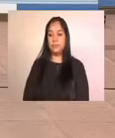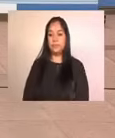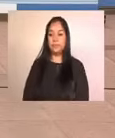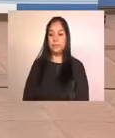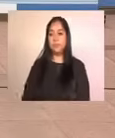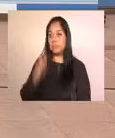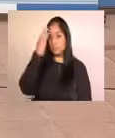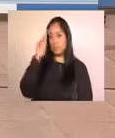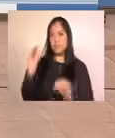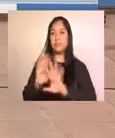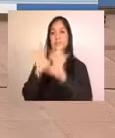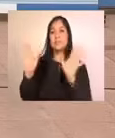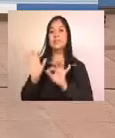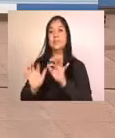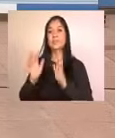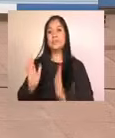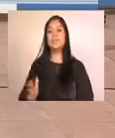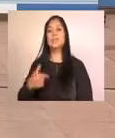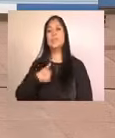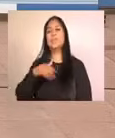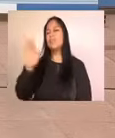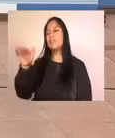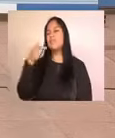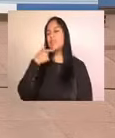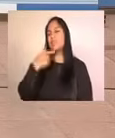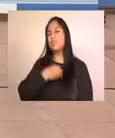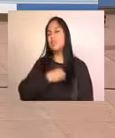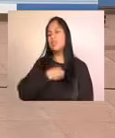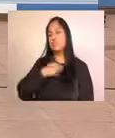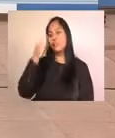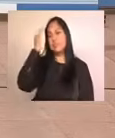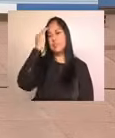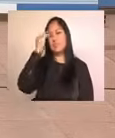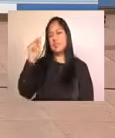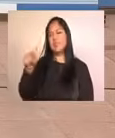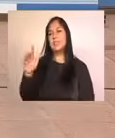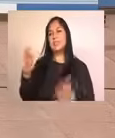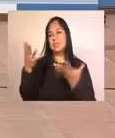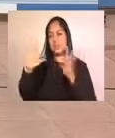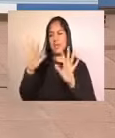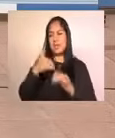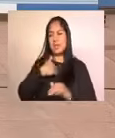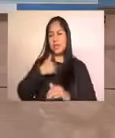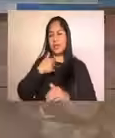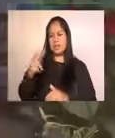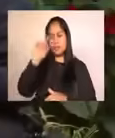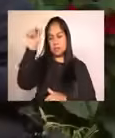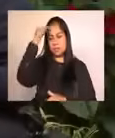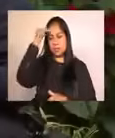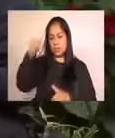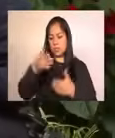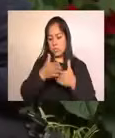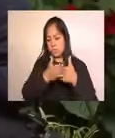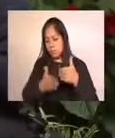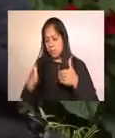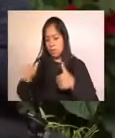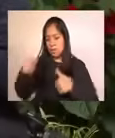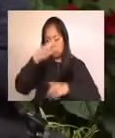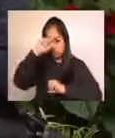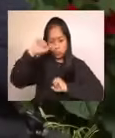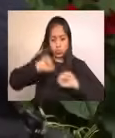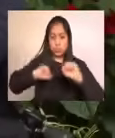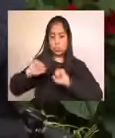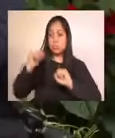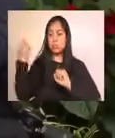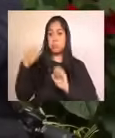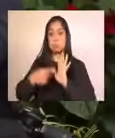Buenos días, secretario. Buenos días. Quisiera saber si ya se encuentra el organismo ejecutivo en la fase de trabajo para presentar